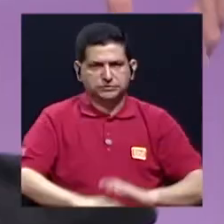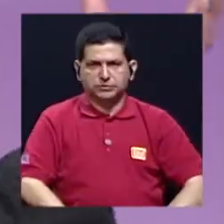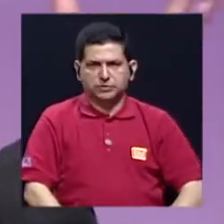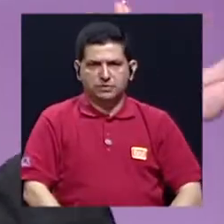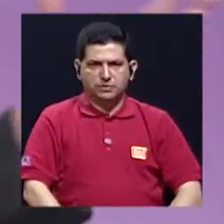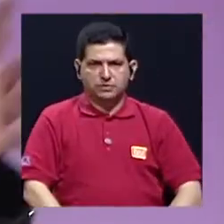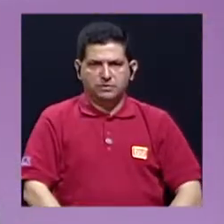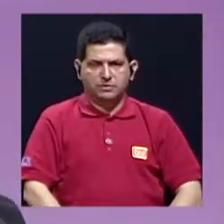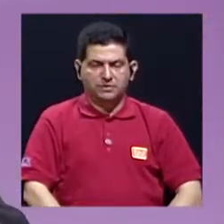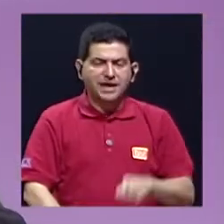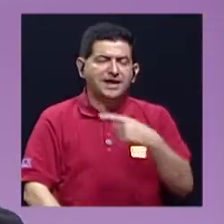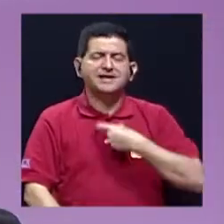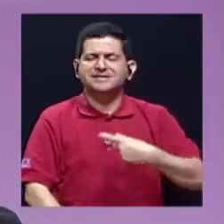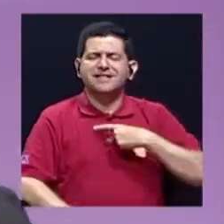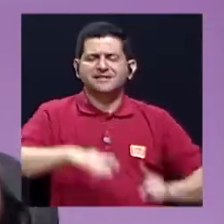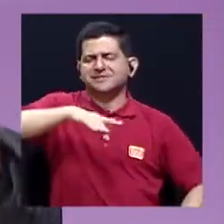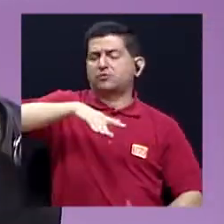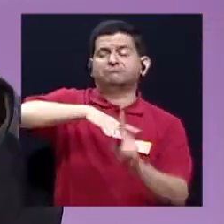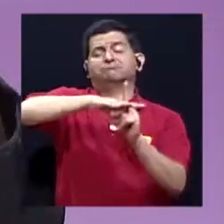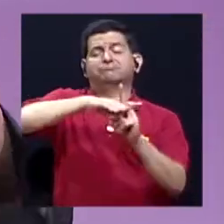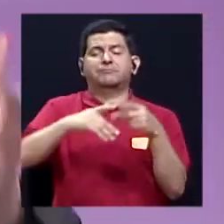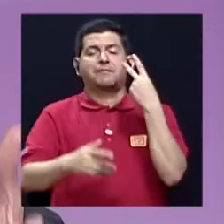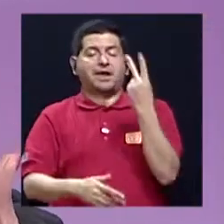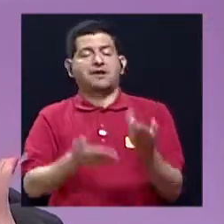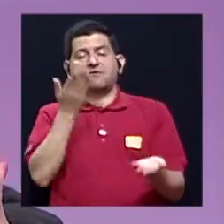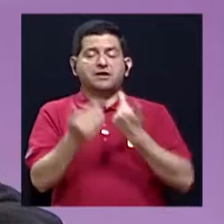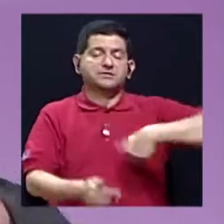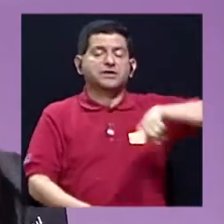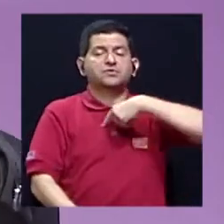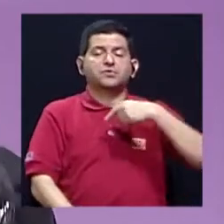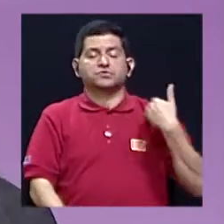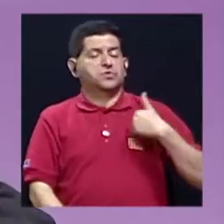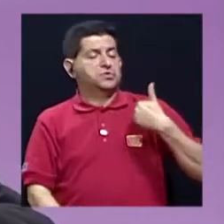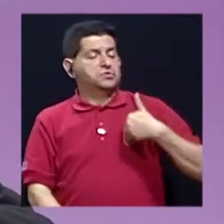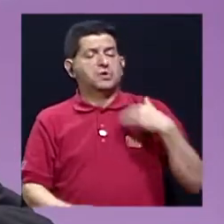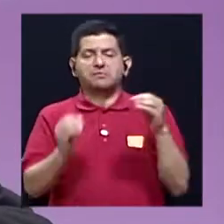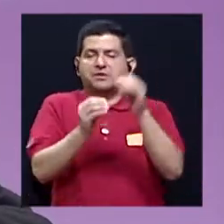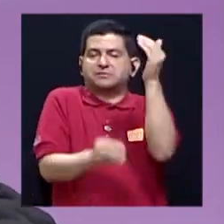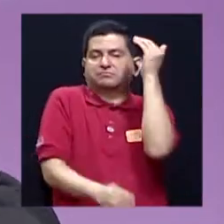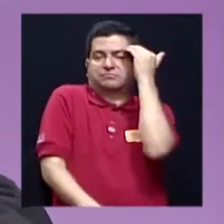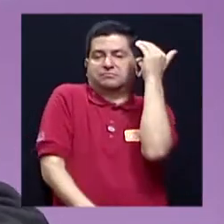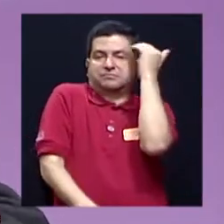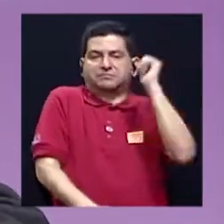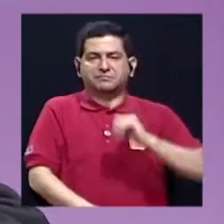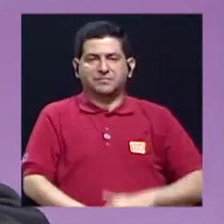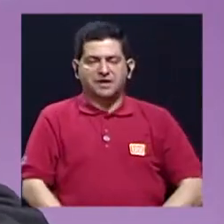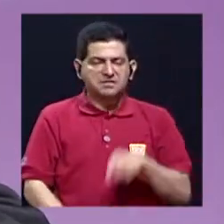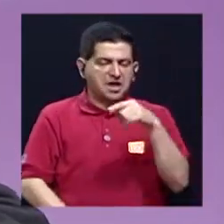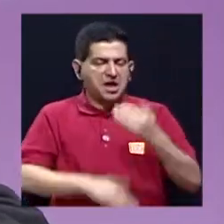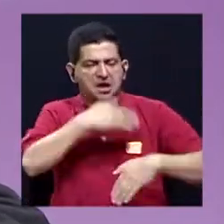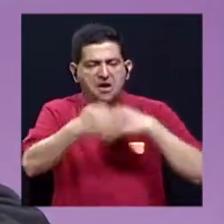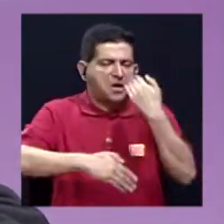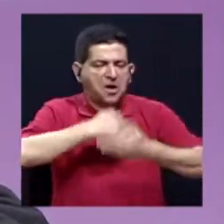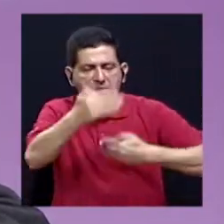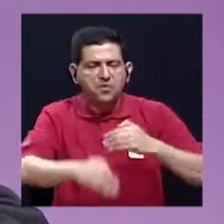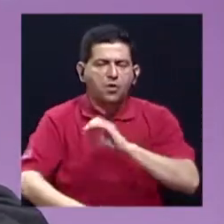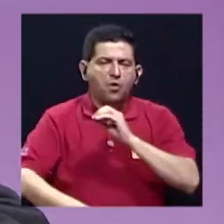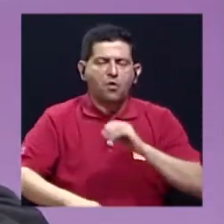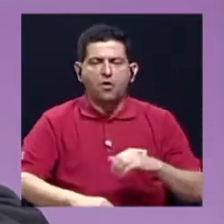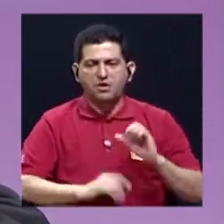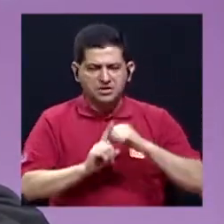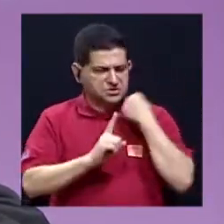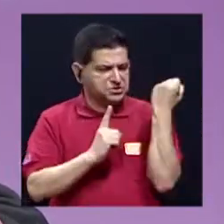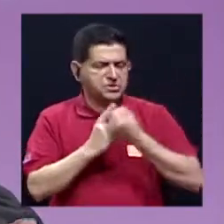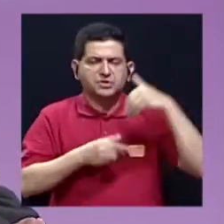es ese deseo de protagonismo, de que veas que tal vez nosotros los hombres somos los que más sabemos, ¿verdad? Del teje y maneje tal vez, o de la dinámica